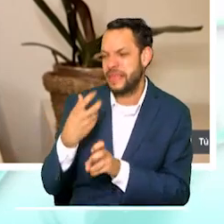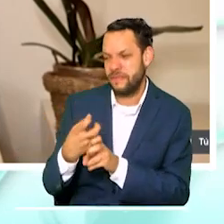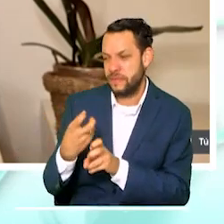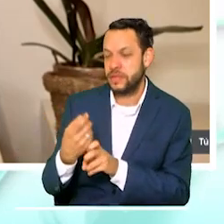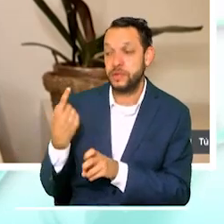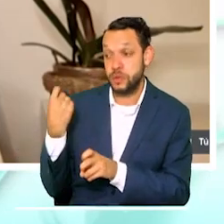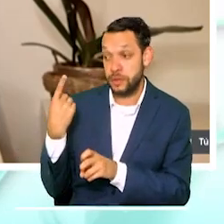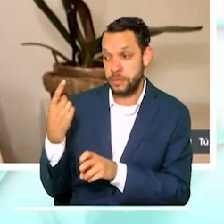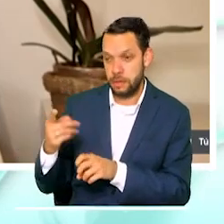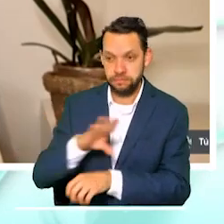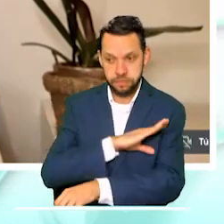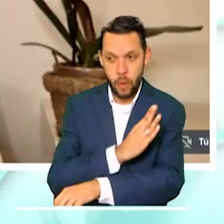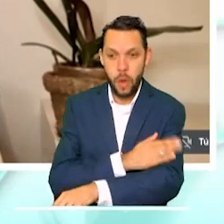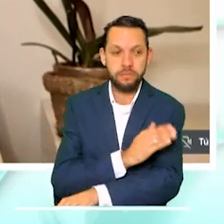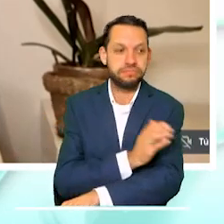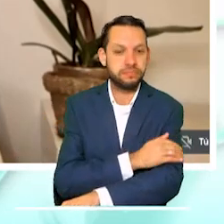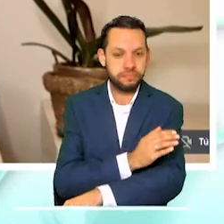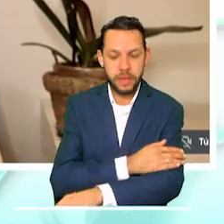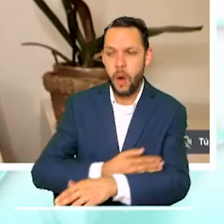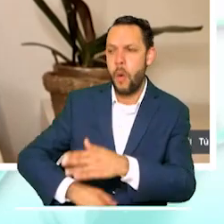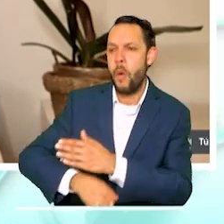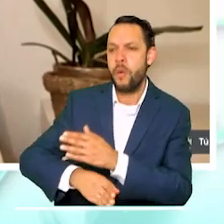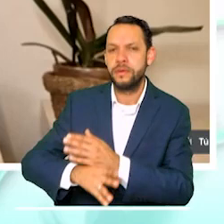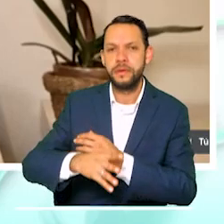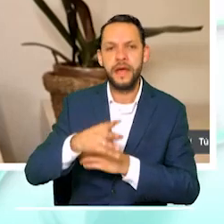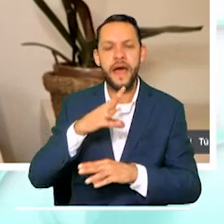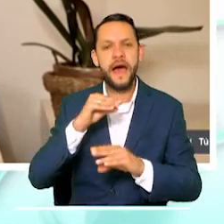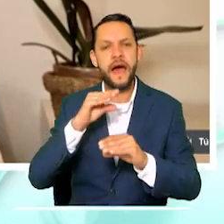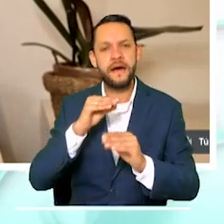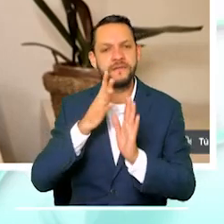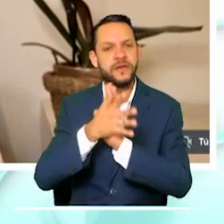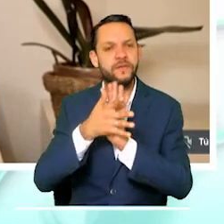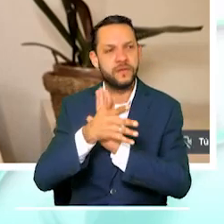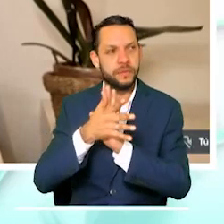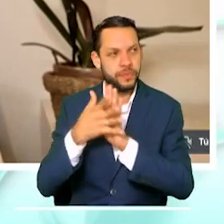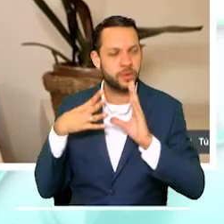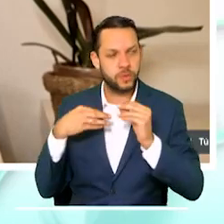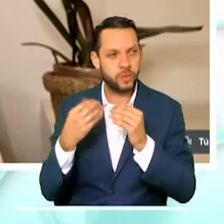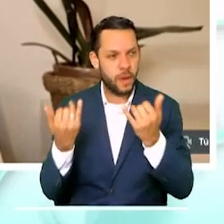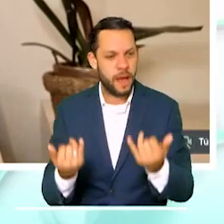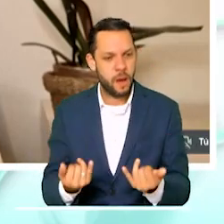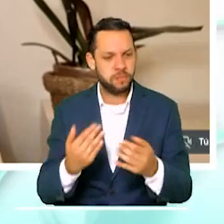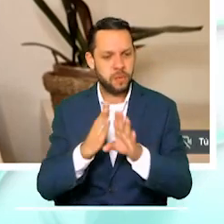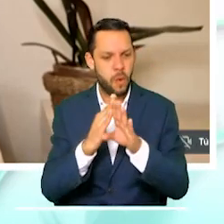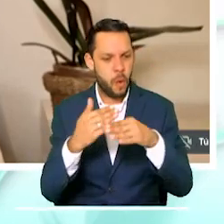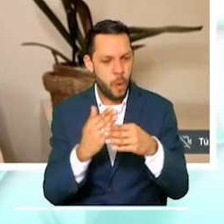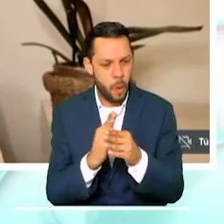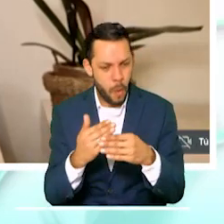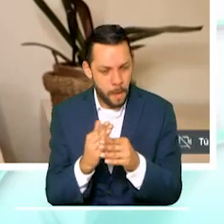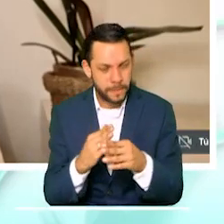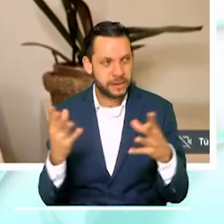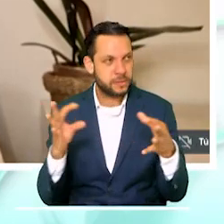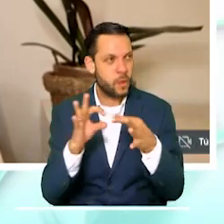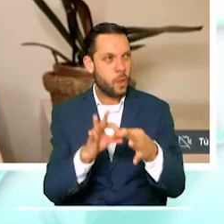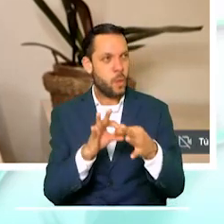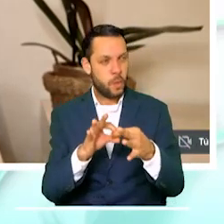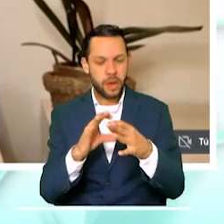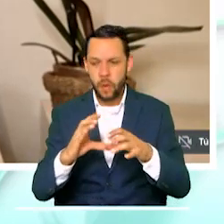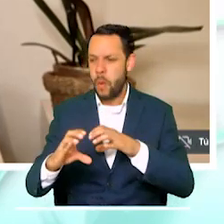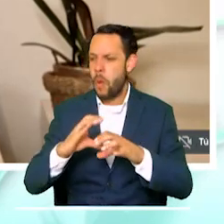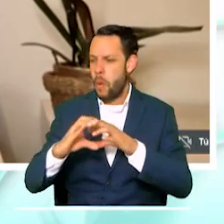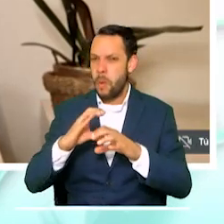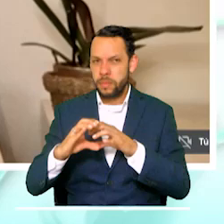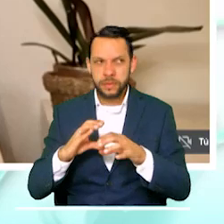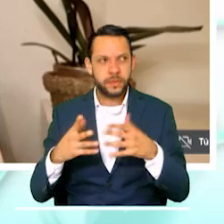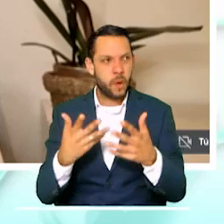momento la doctora está aquí con nosotros en Manizales, estamos compartiendo vivienda, entonces tenemos oportunidad de